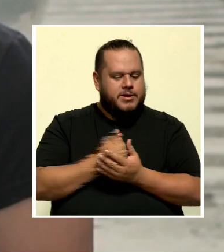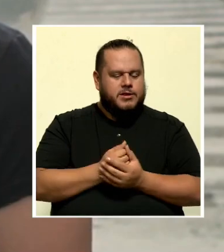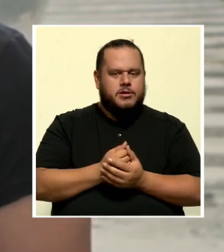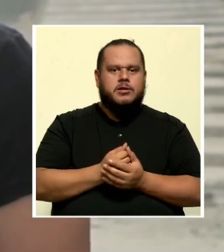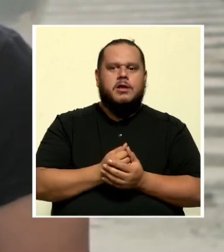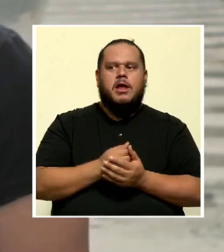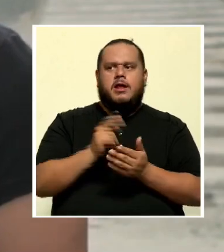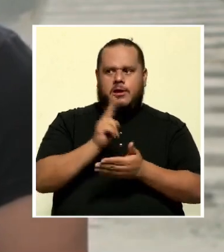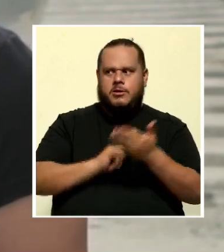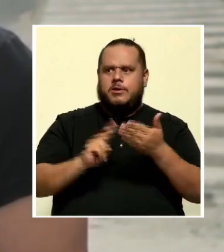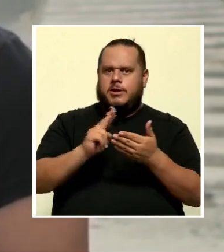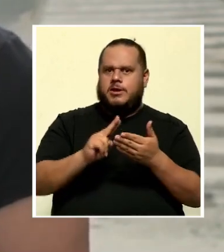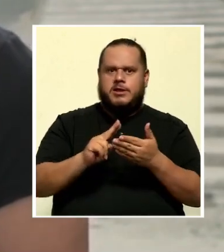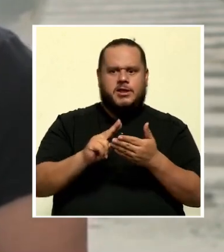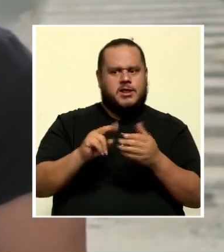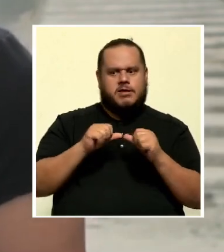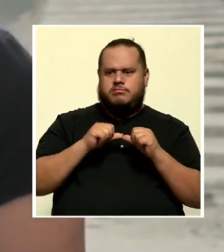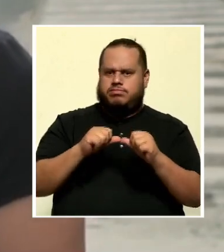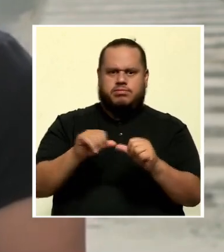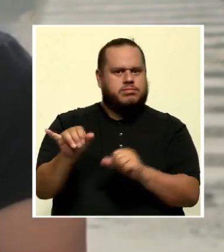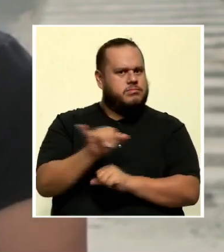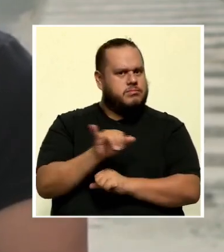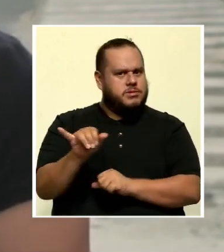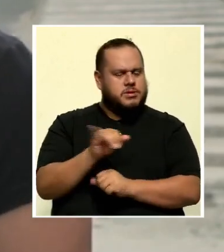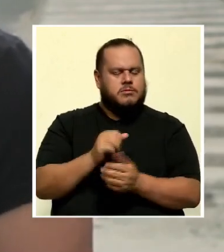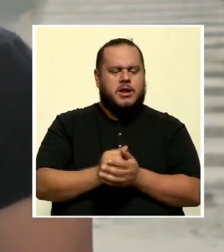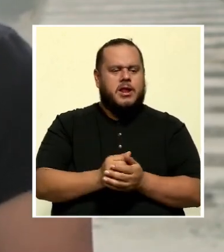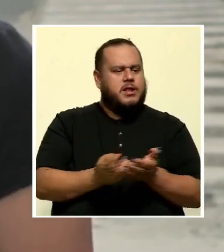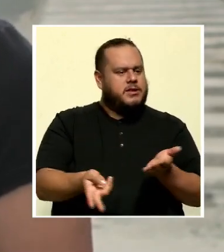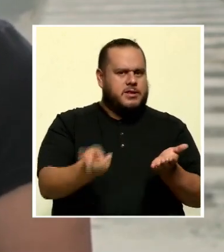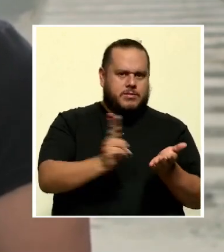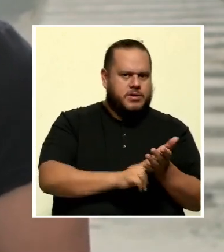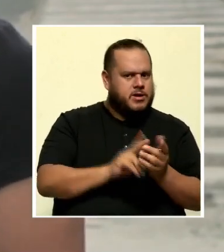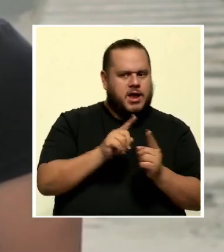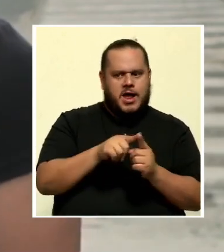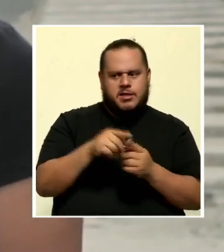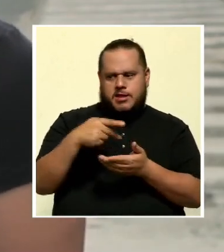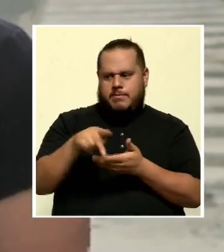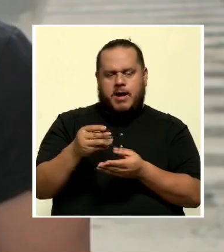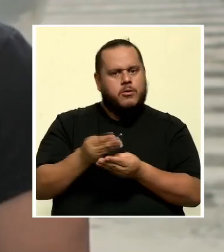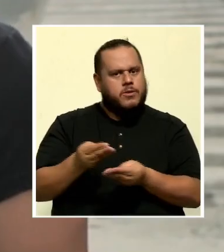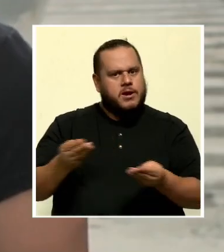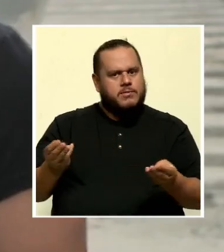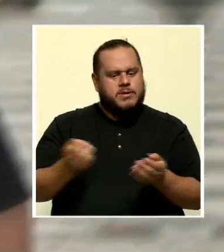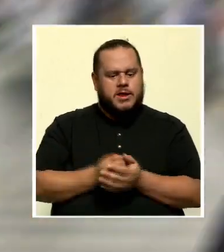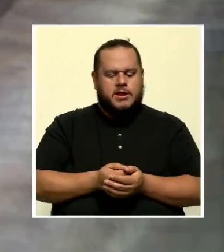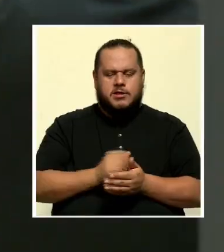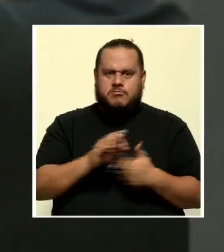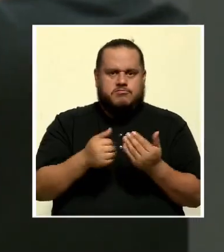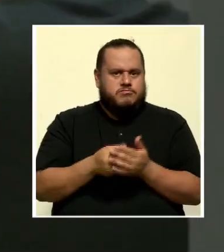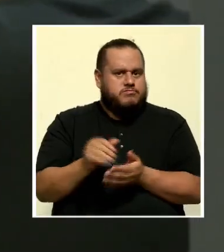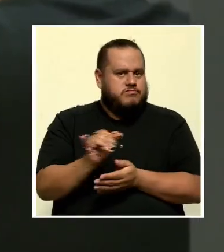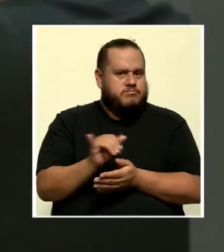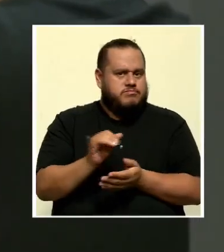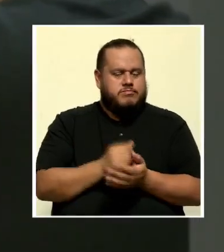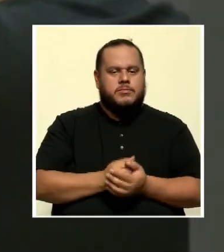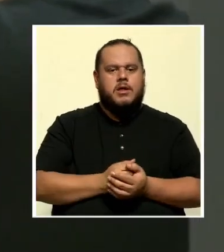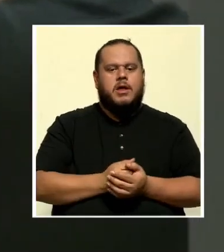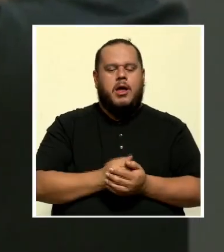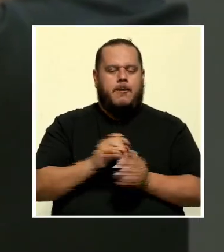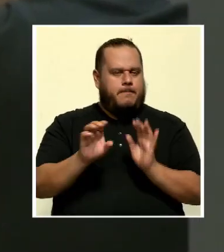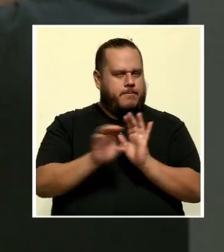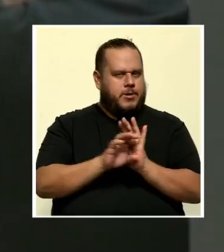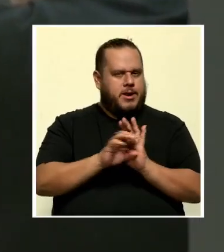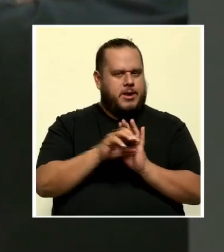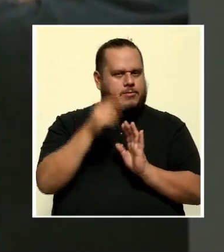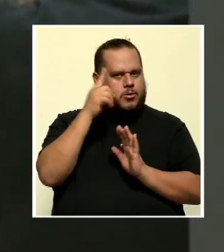la universidad se ha mantenido sumamente igual, ¿verdad? Desde la matrícula hasta las materias, totalmente igual. Por poner un ejemplo,